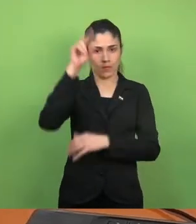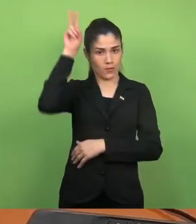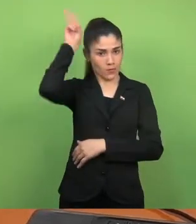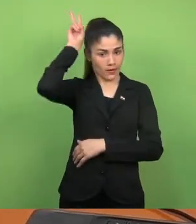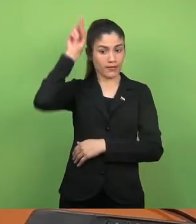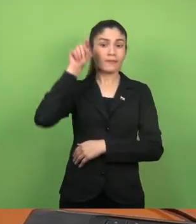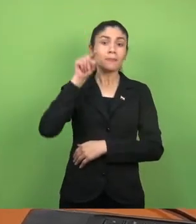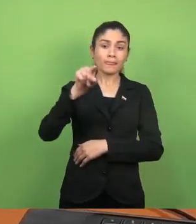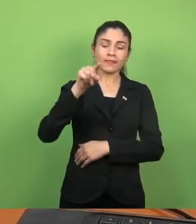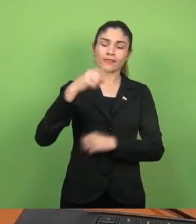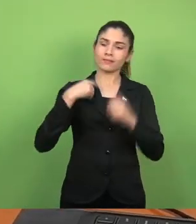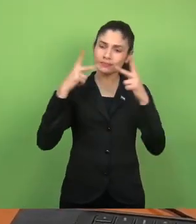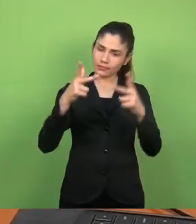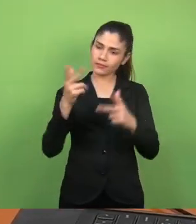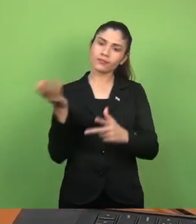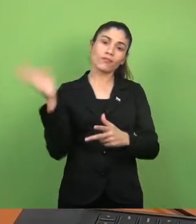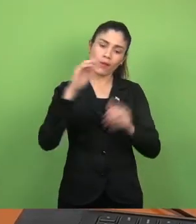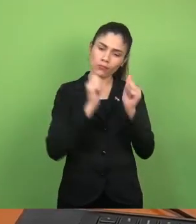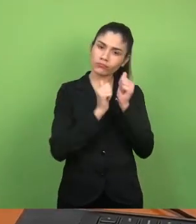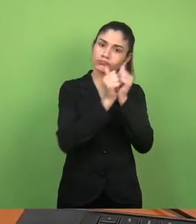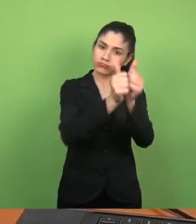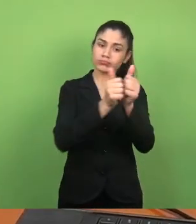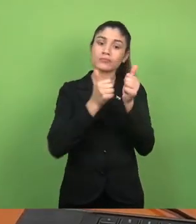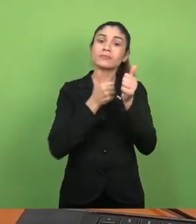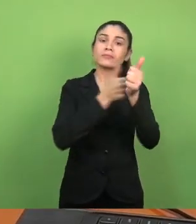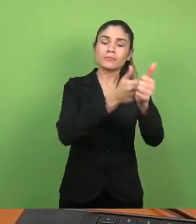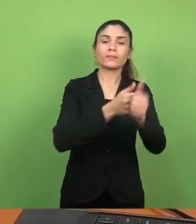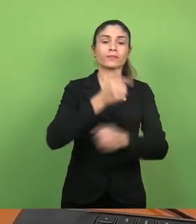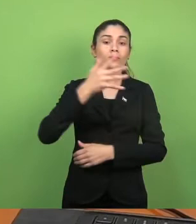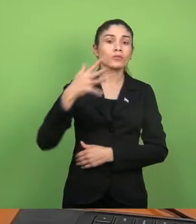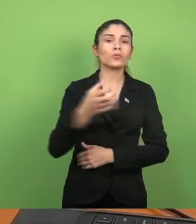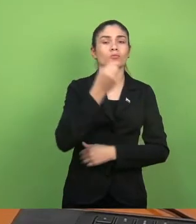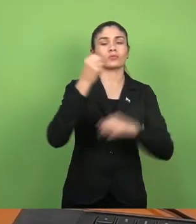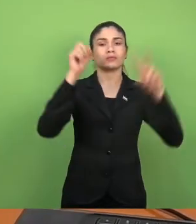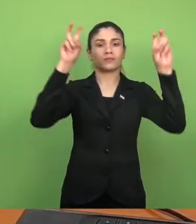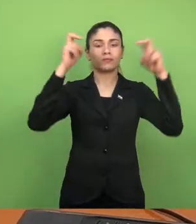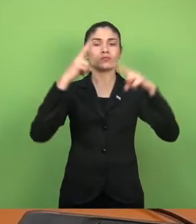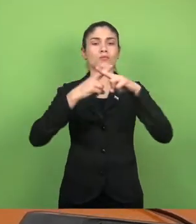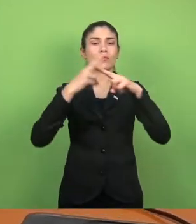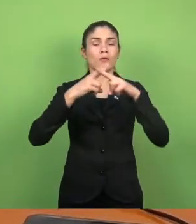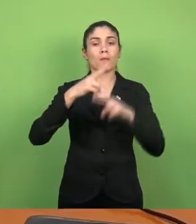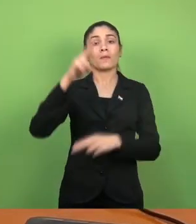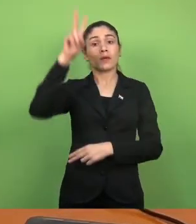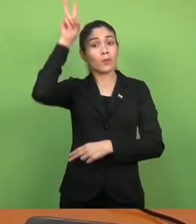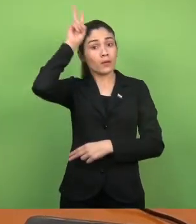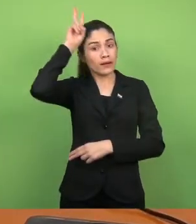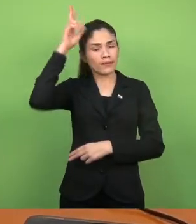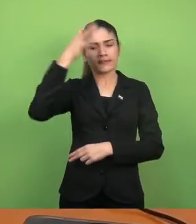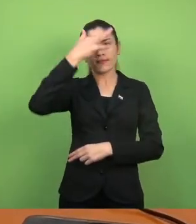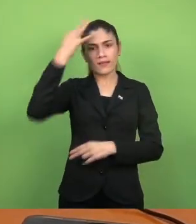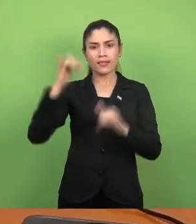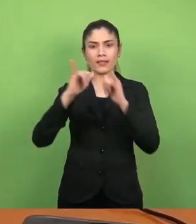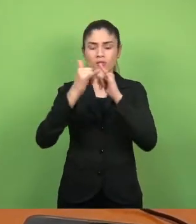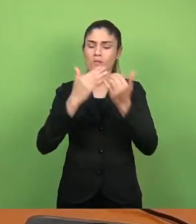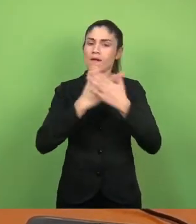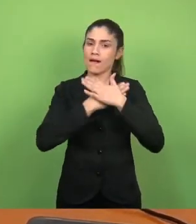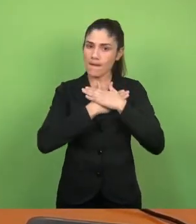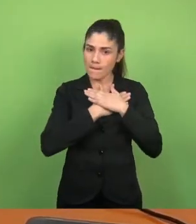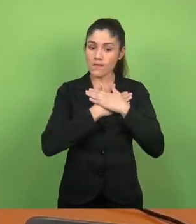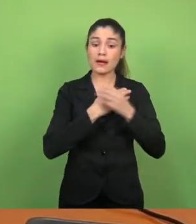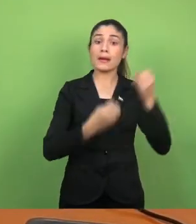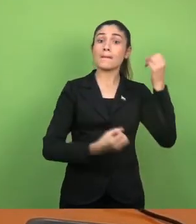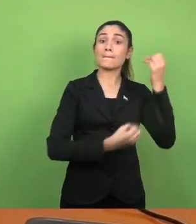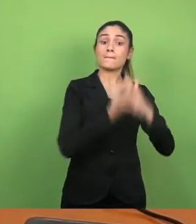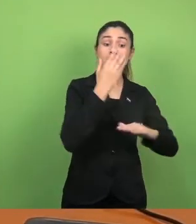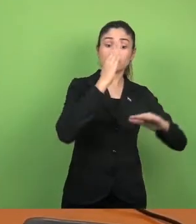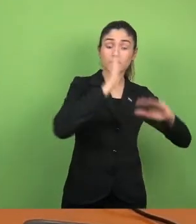ha'e oremoirũmíkena péina ko tembiapo guasu hérava rohayhu che ñe'ẽ ñamomorãhávo ñane